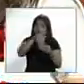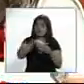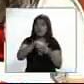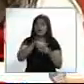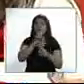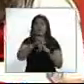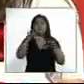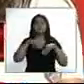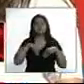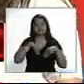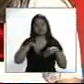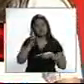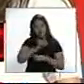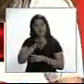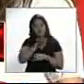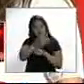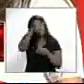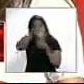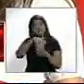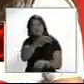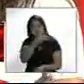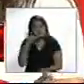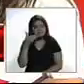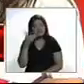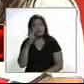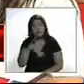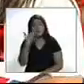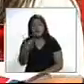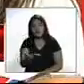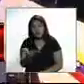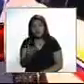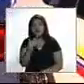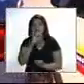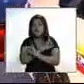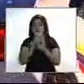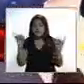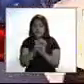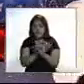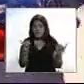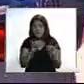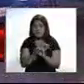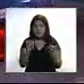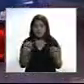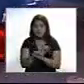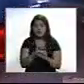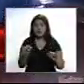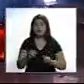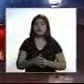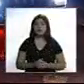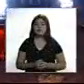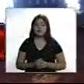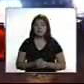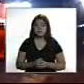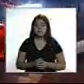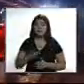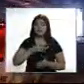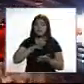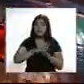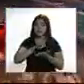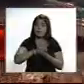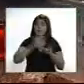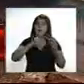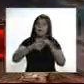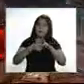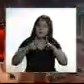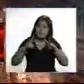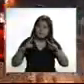que combatamos el triunfalismo y que logremos culminar esta jornada histórica con civismo, en paz, con